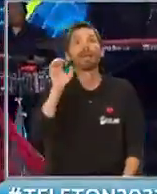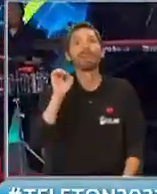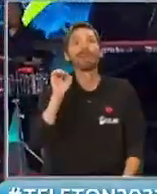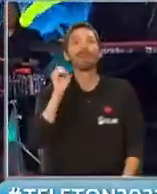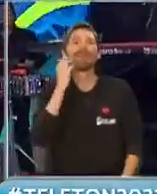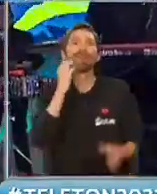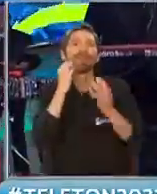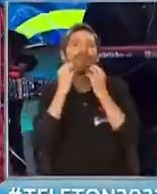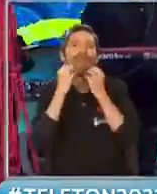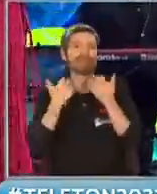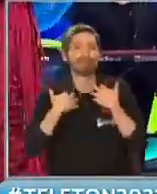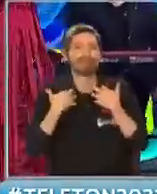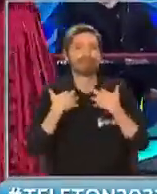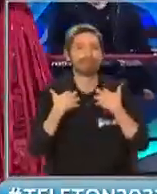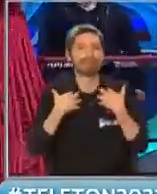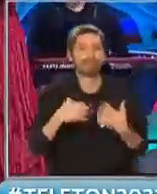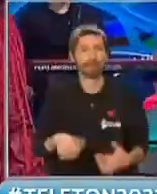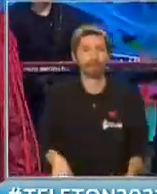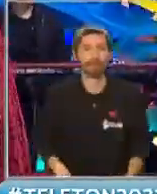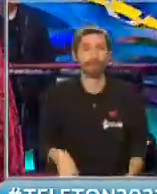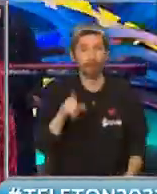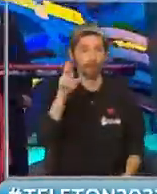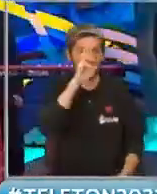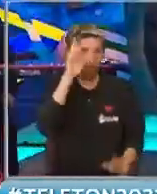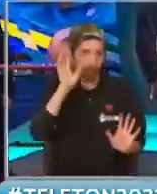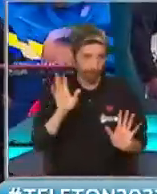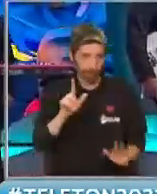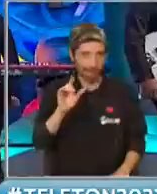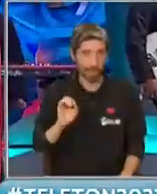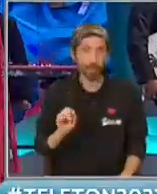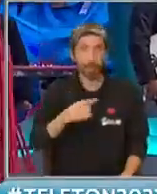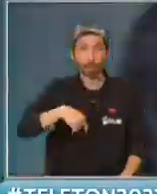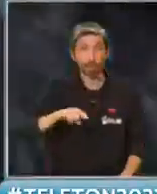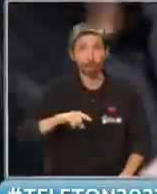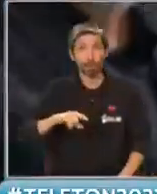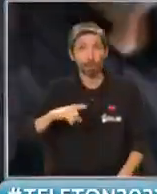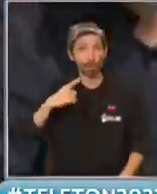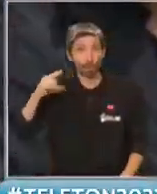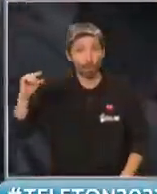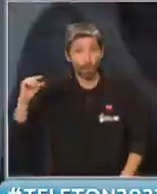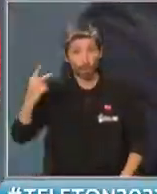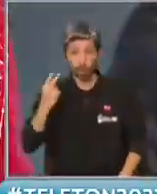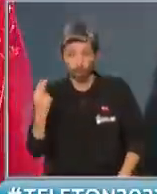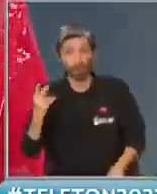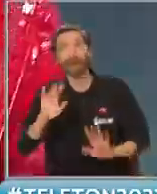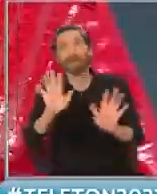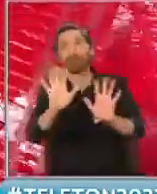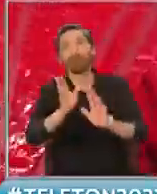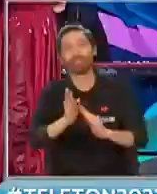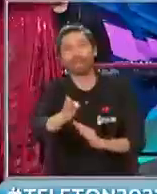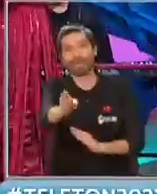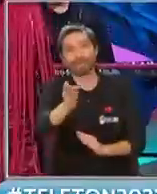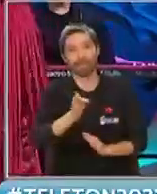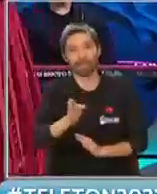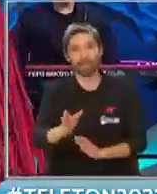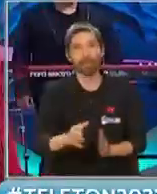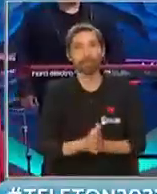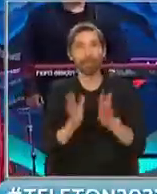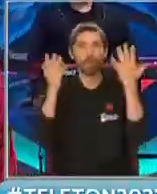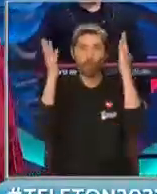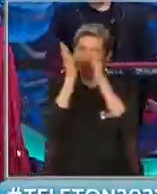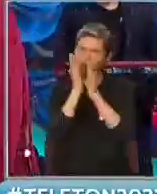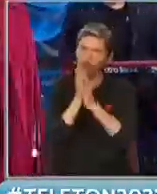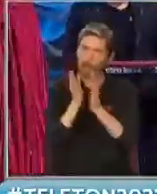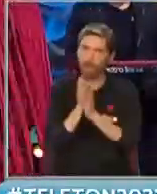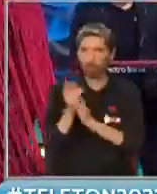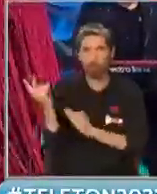rasa completo eres un rey Leo bueno nosotros nos vamos no no perdón perdón nosotros seguimos Oye un aplauso más grande